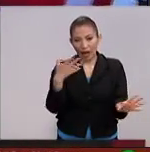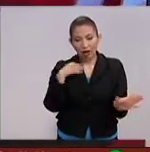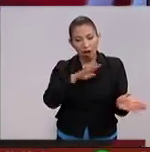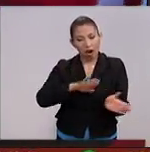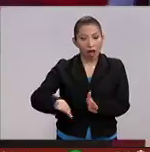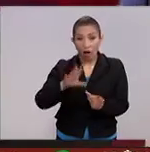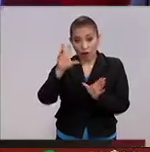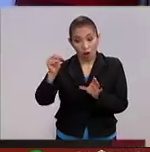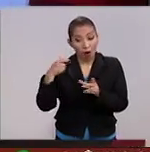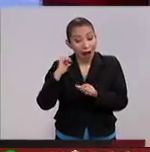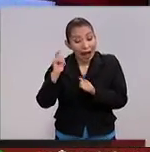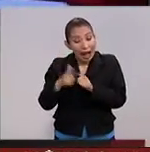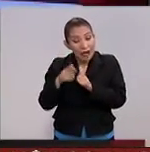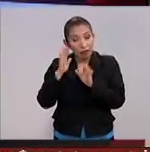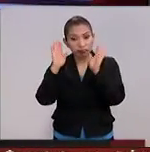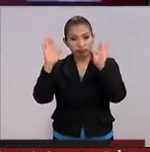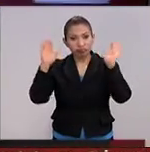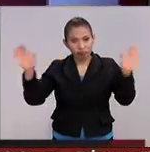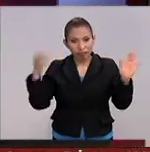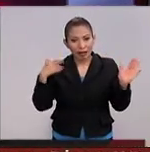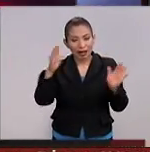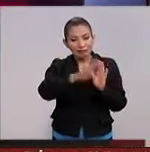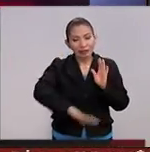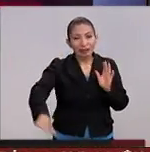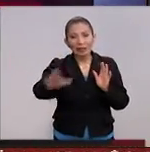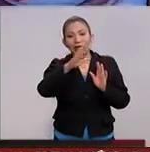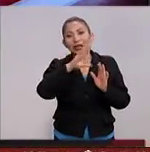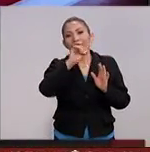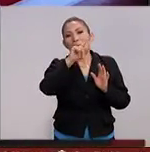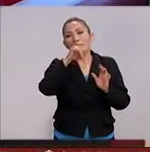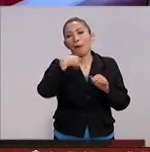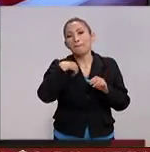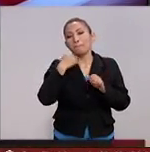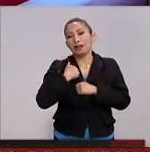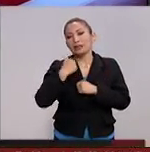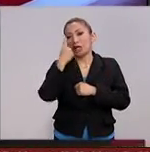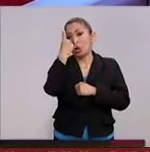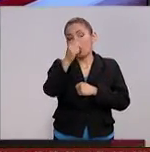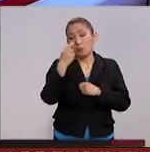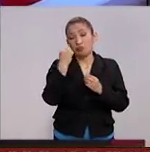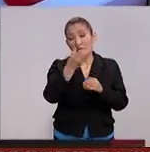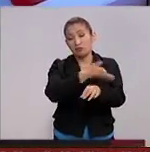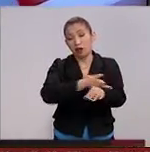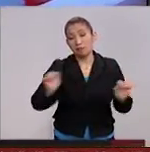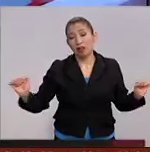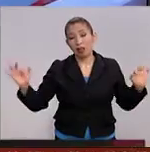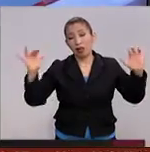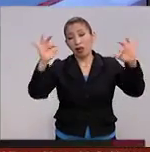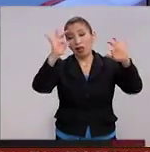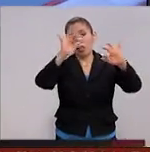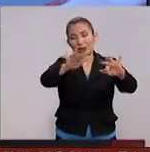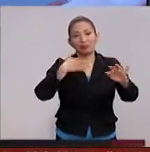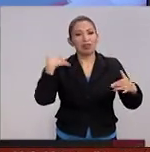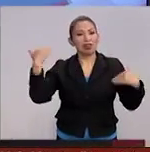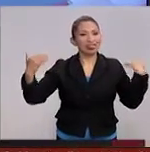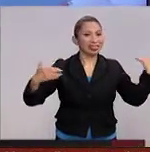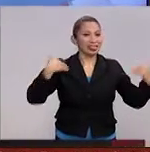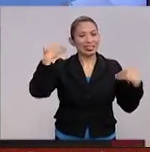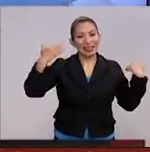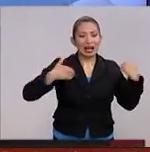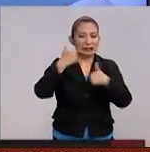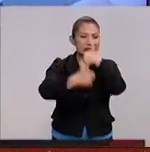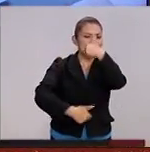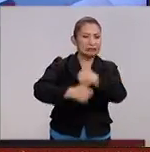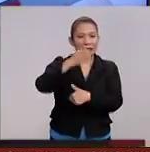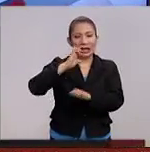de lado algo que fue espectacular el campo militar 1 fue la sede para que miles de familias tuvieran un momento de sana diversión en la